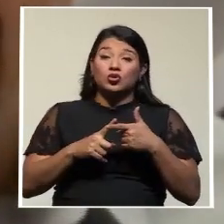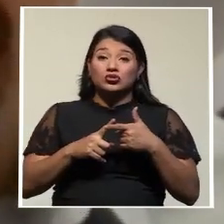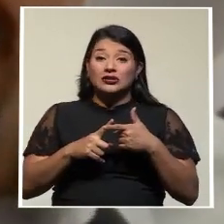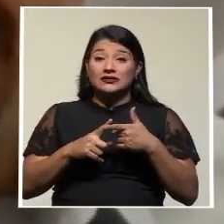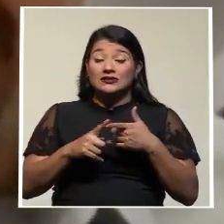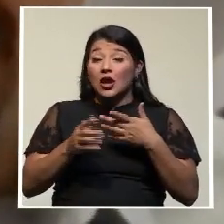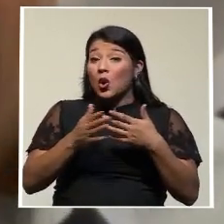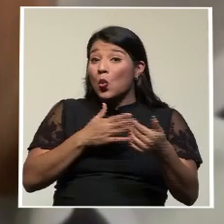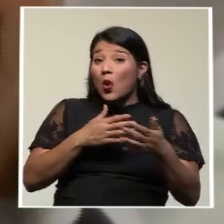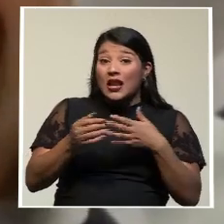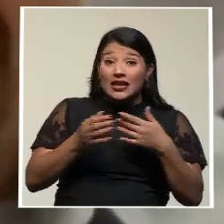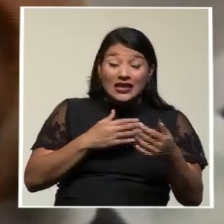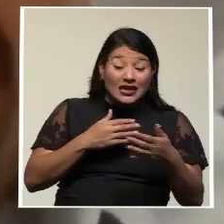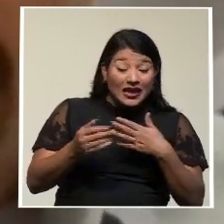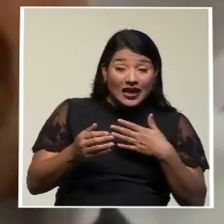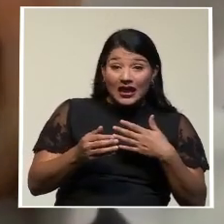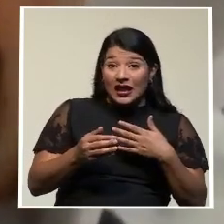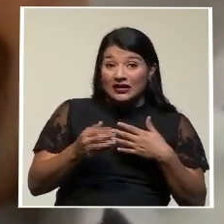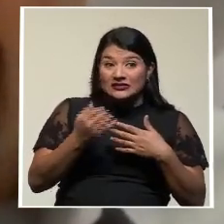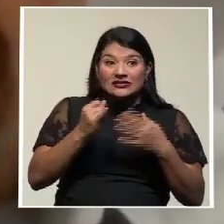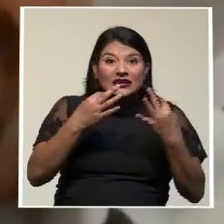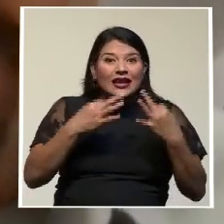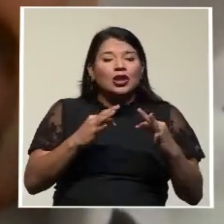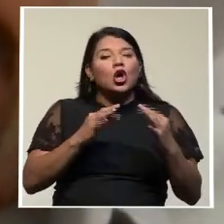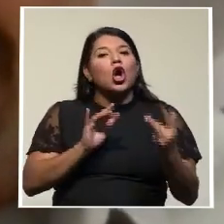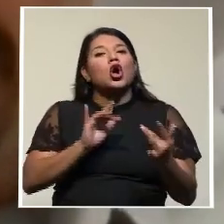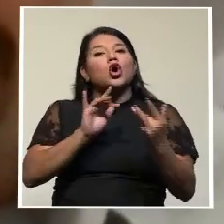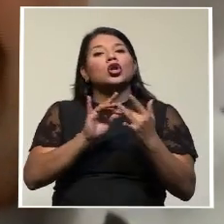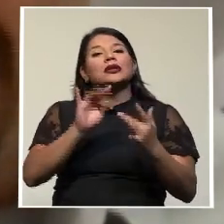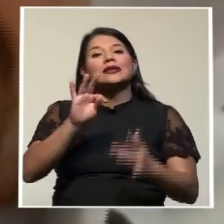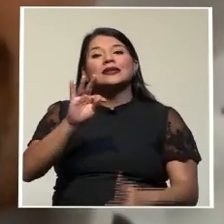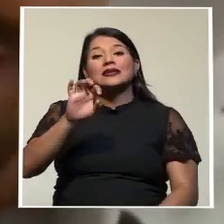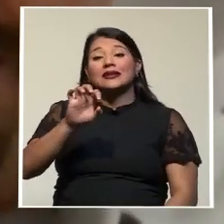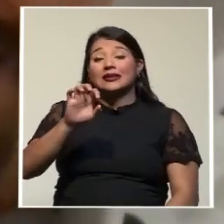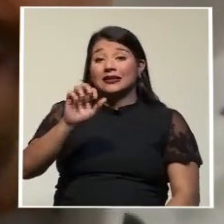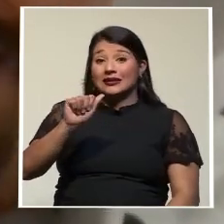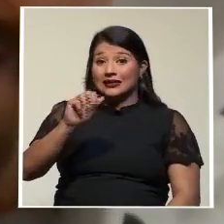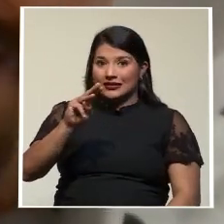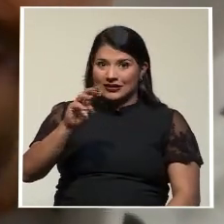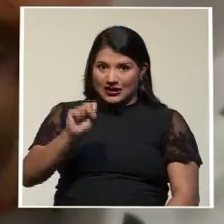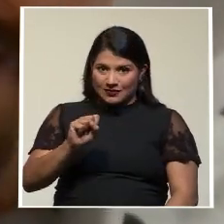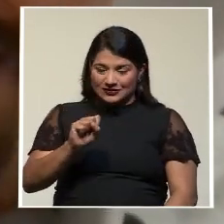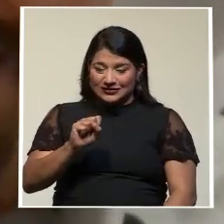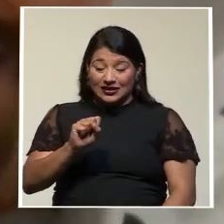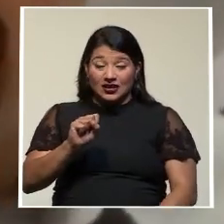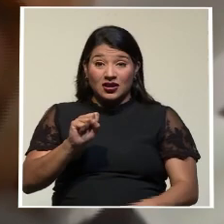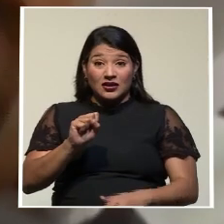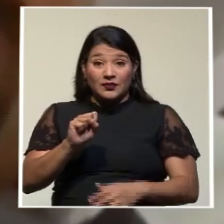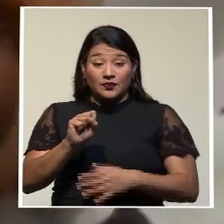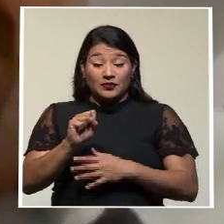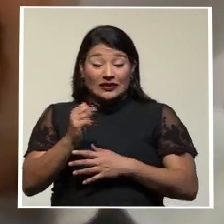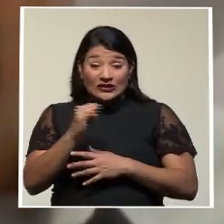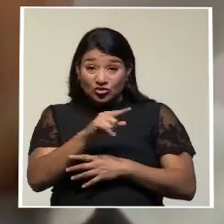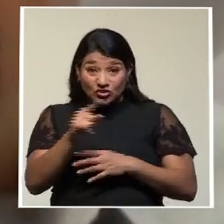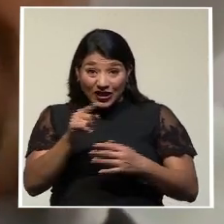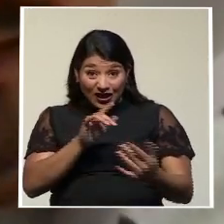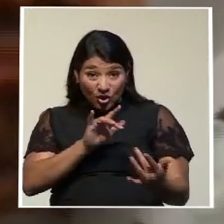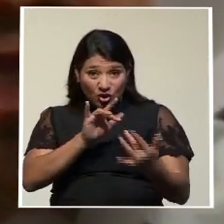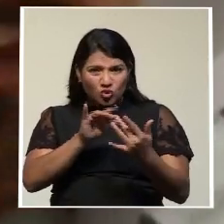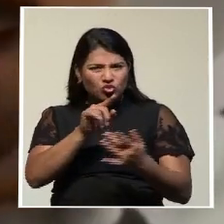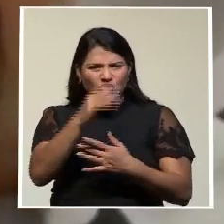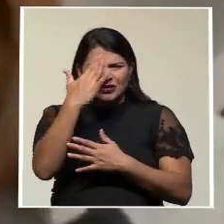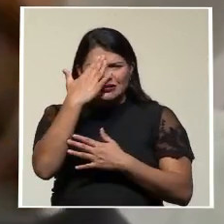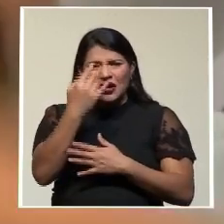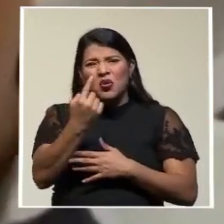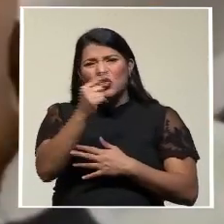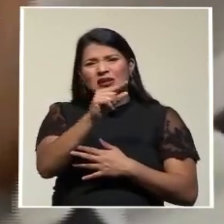haya intentado conectarse al Teams, por ejemplo, que es la plataforma que usa el MEP, sabrá que en una semana